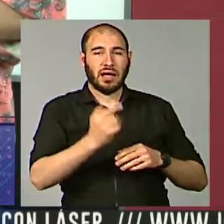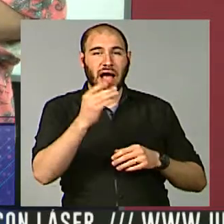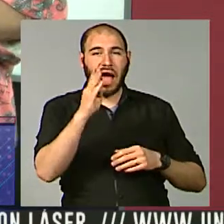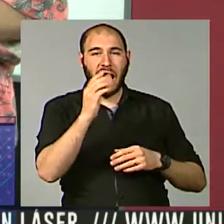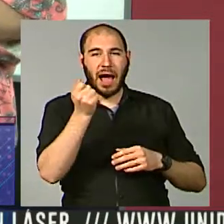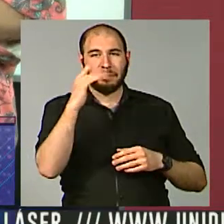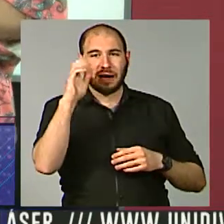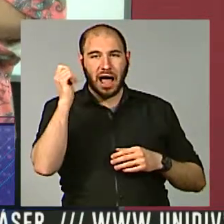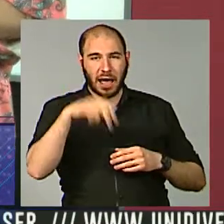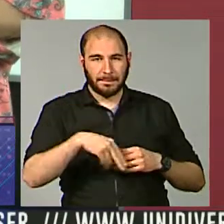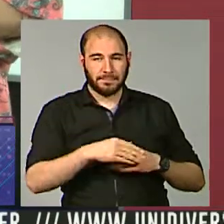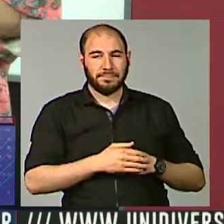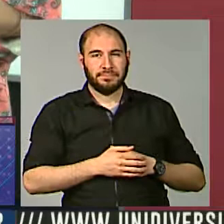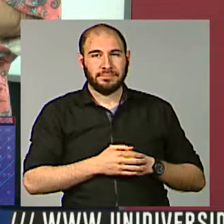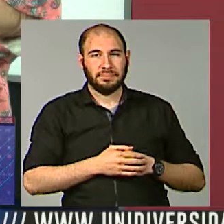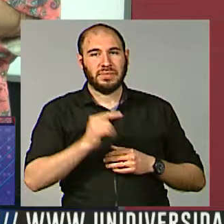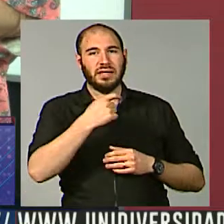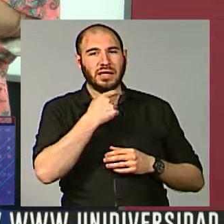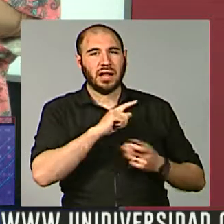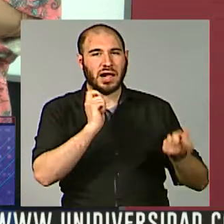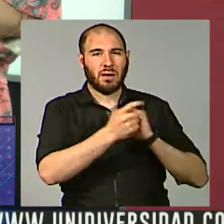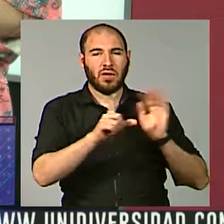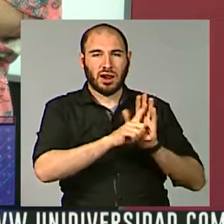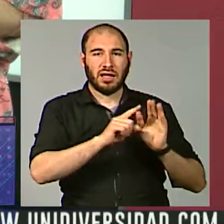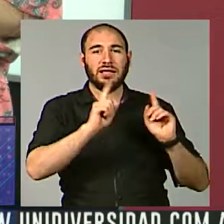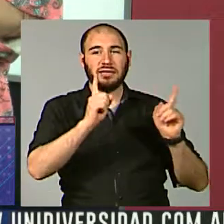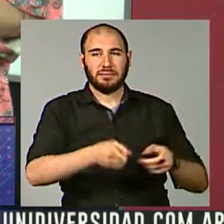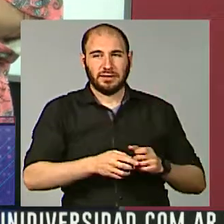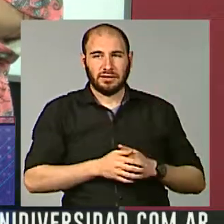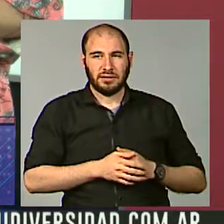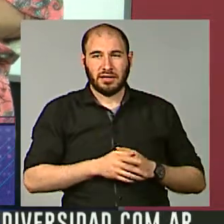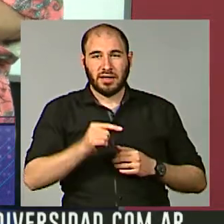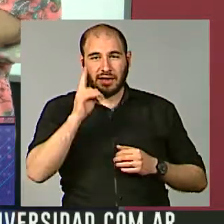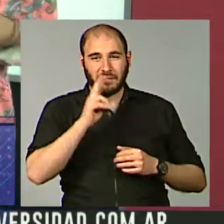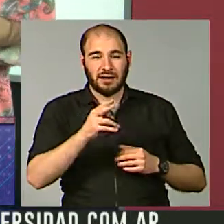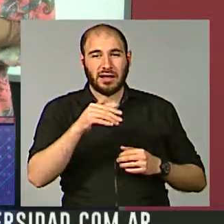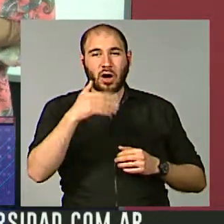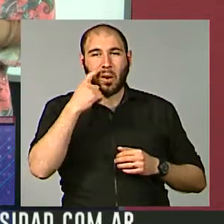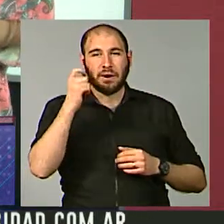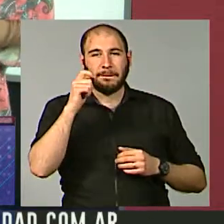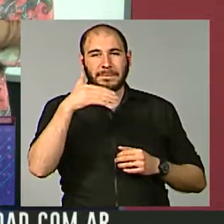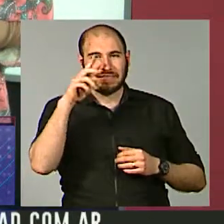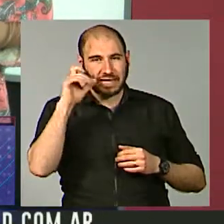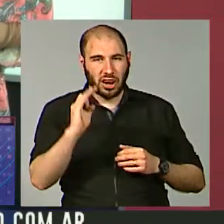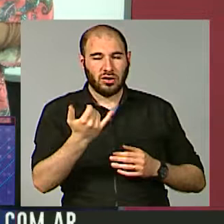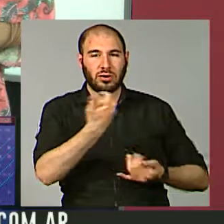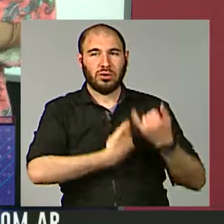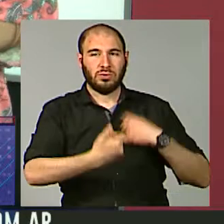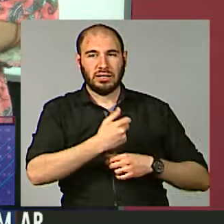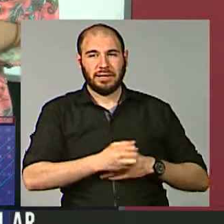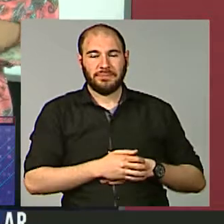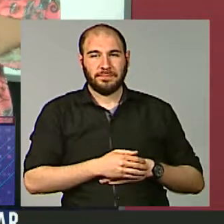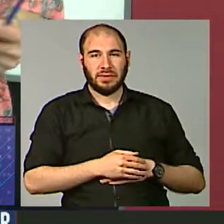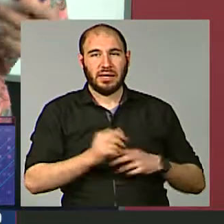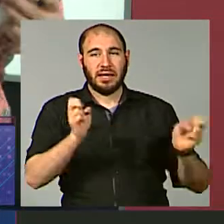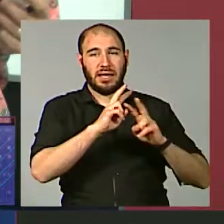bueno, de algún modo intentando modificar esta ley. Y por otro lado también lo veíamos ayer a Marcelo Giroux, que hablaba puntualmente sobre